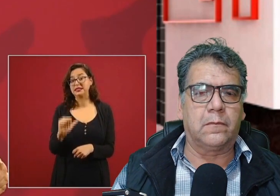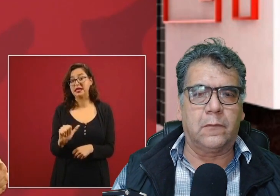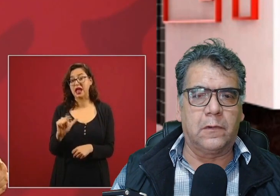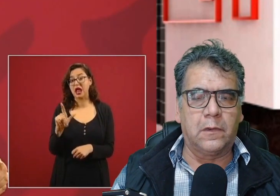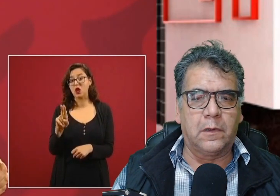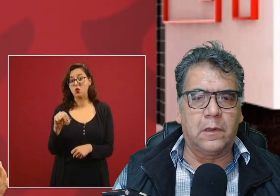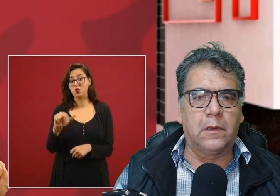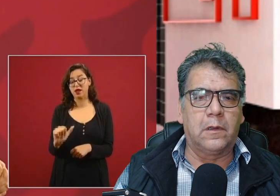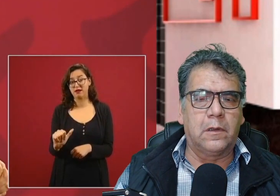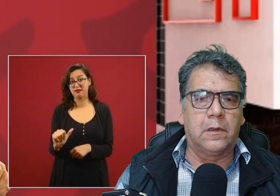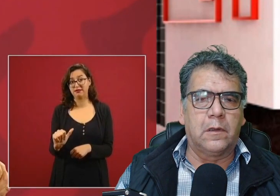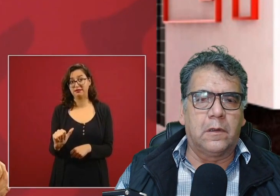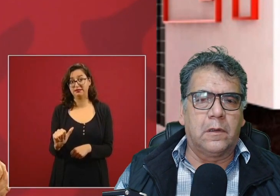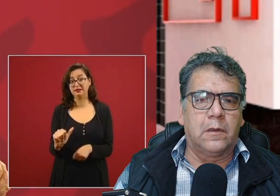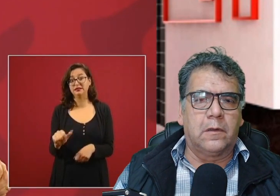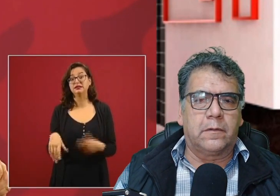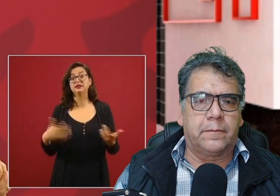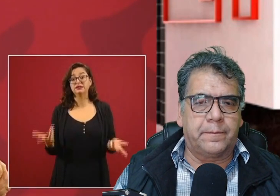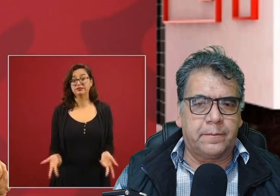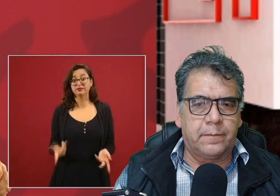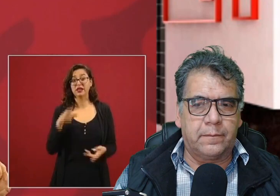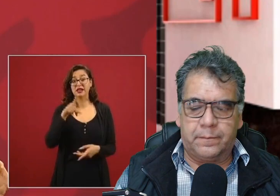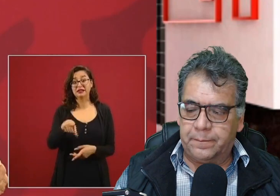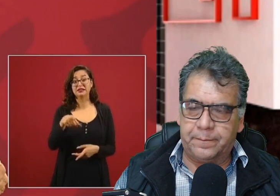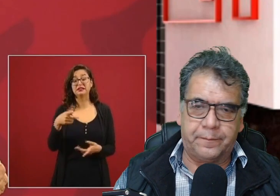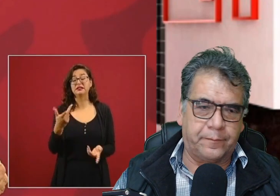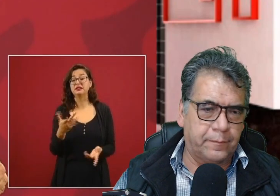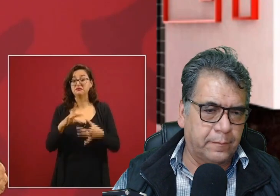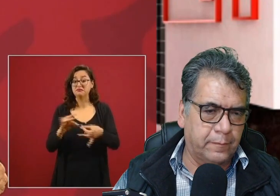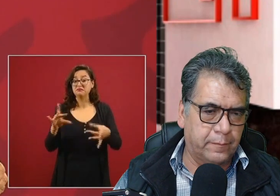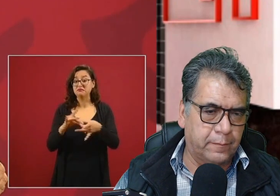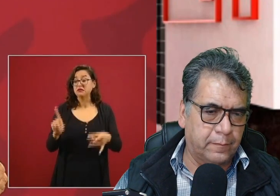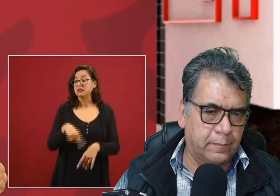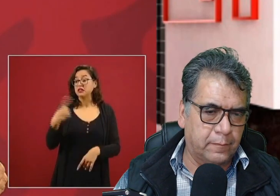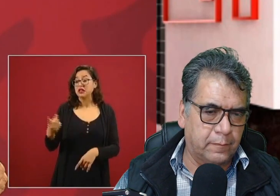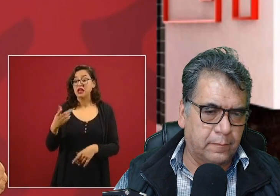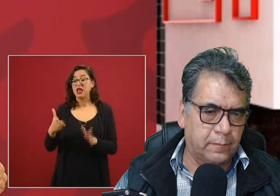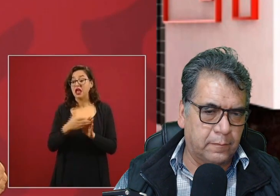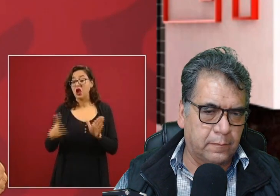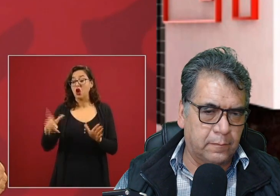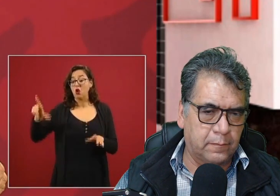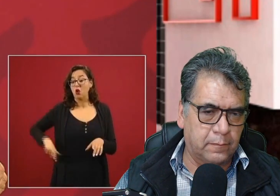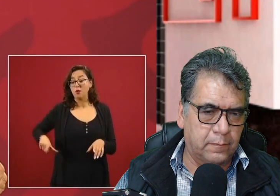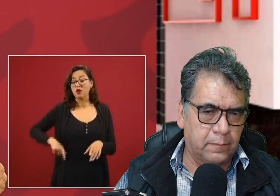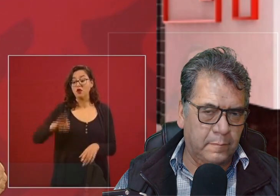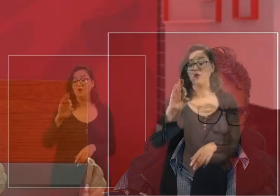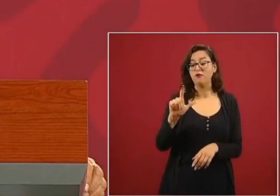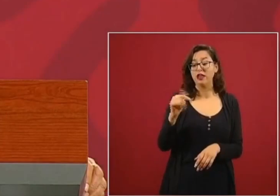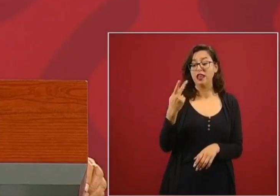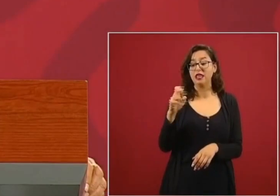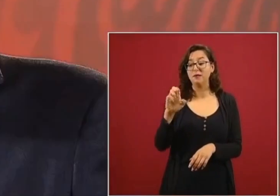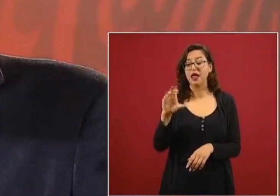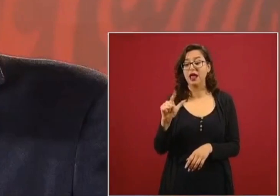De cómo el secretario de Seguridad Pública, durante el gobierno de Felipe Calderón,